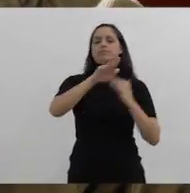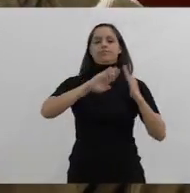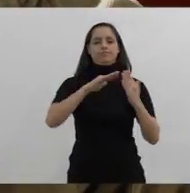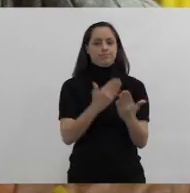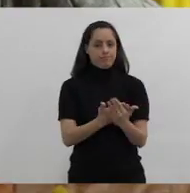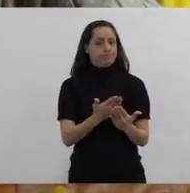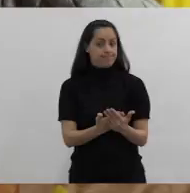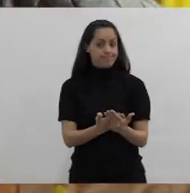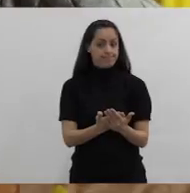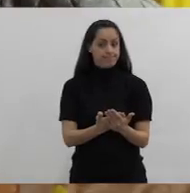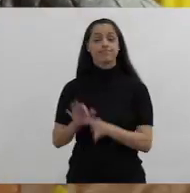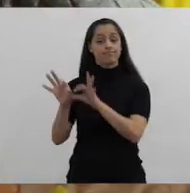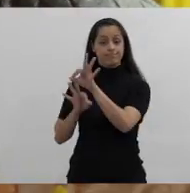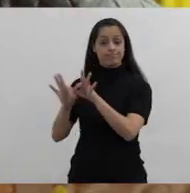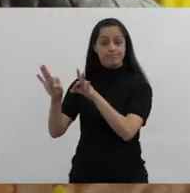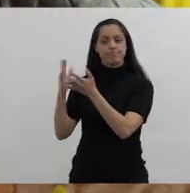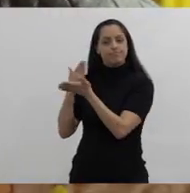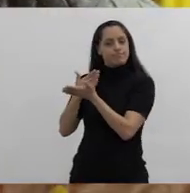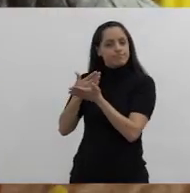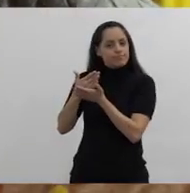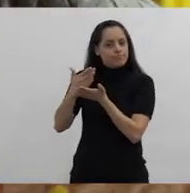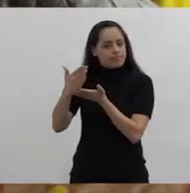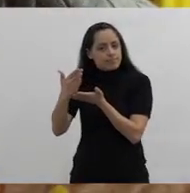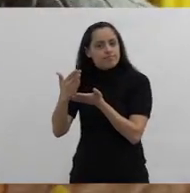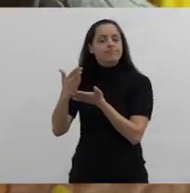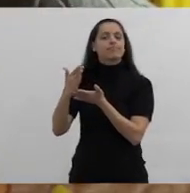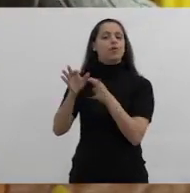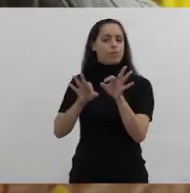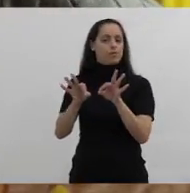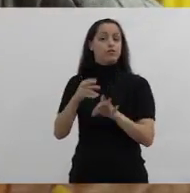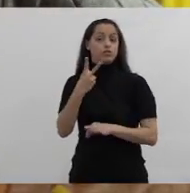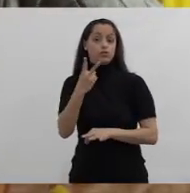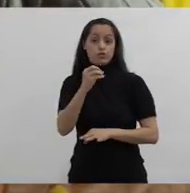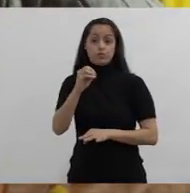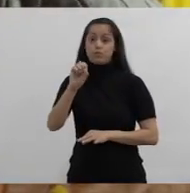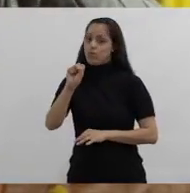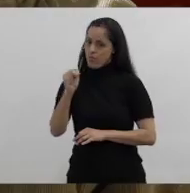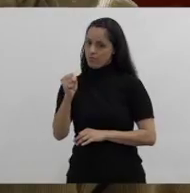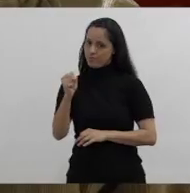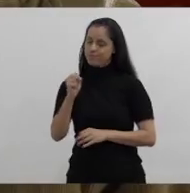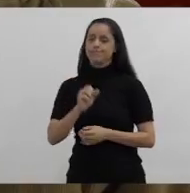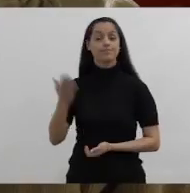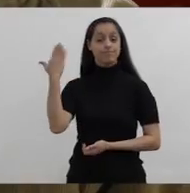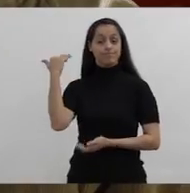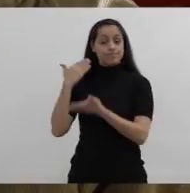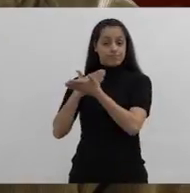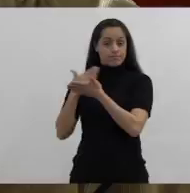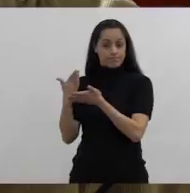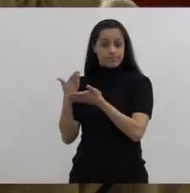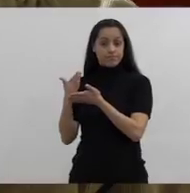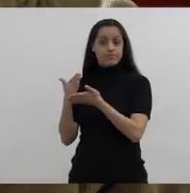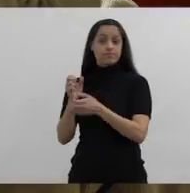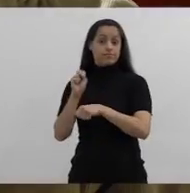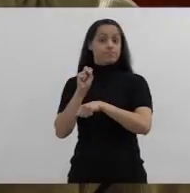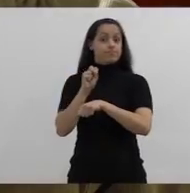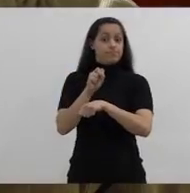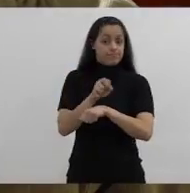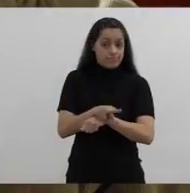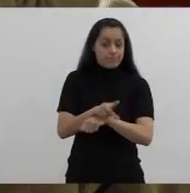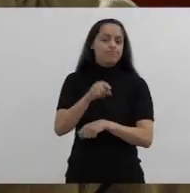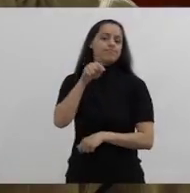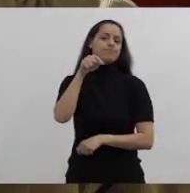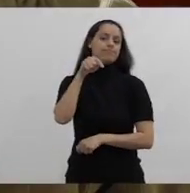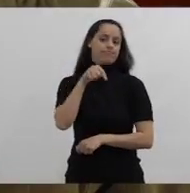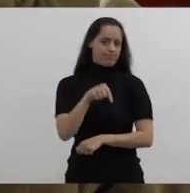colegio. Digamos, sistemáticamente tenemos desde el año 2008. Desde el primer momento en